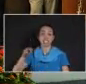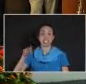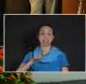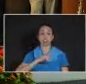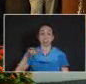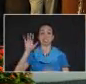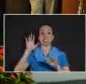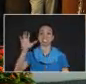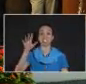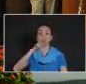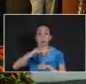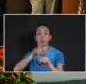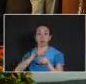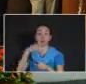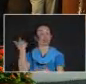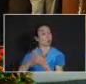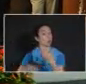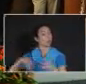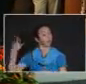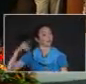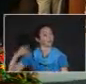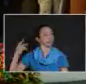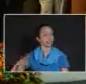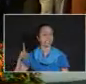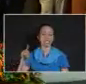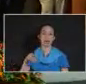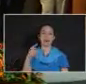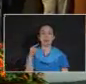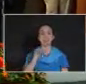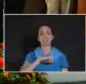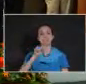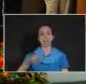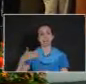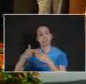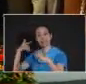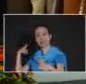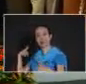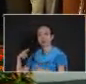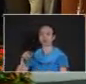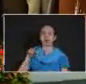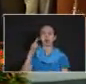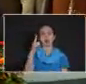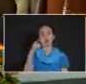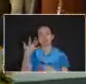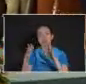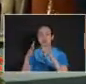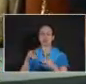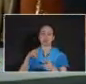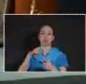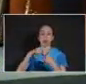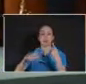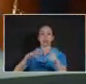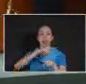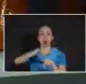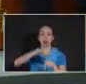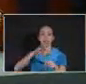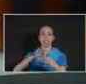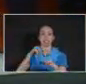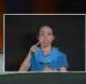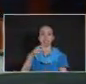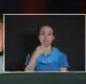le dice usted a él, ¿verdad? Y él está a media hora de aquí. Y él le dice, lo que usted diga, le voy a pagar el doble. Nunca le hubiera dicho